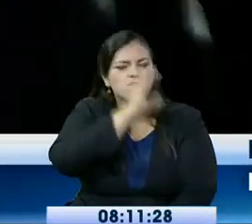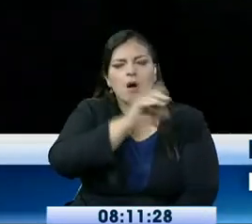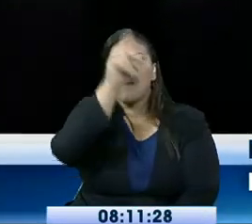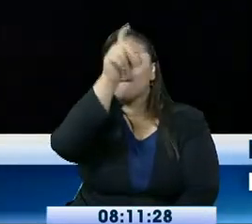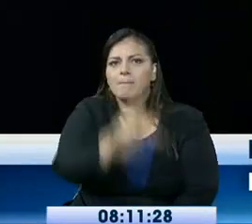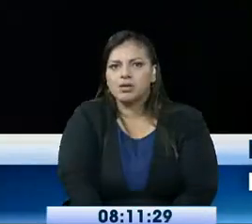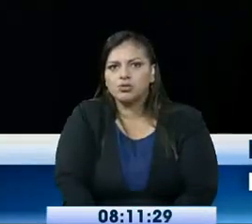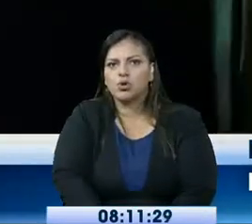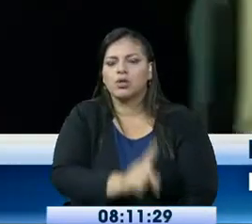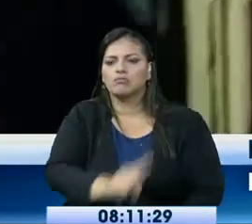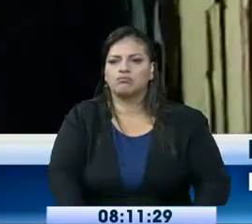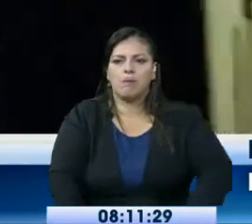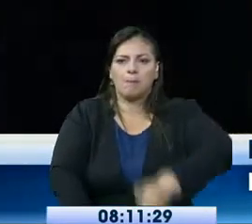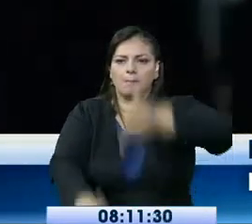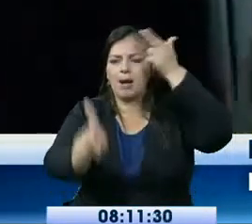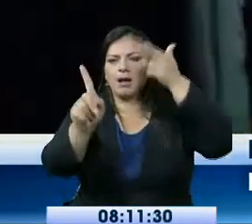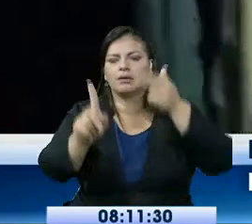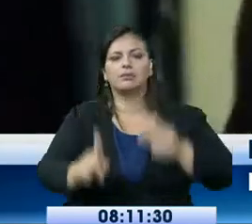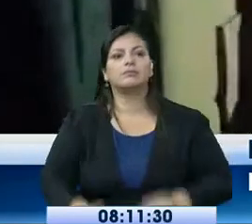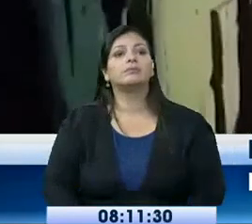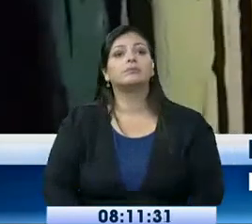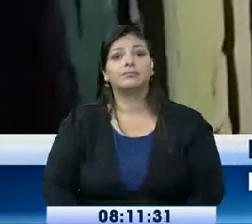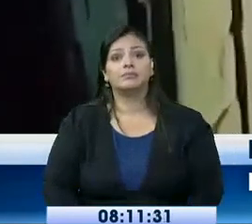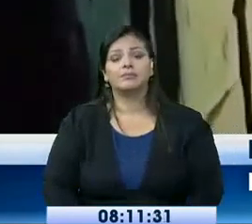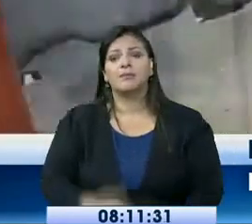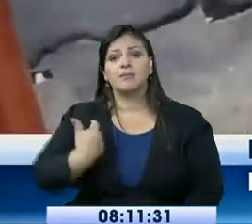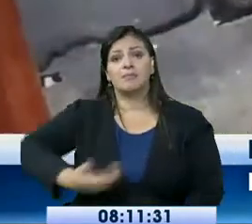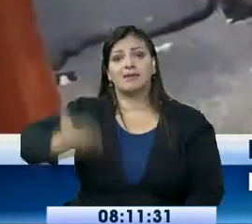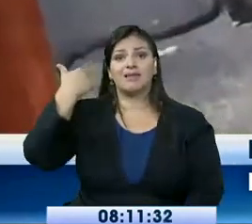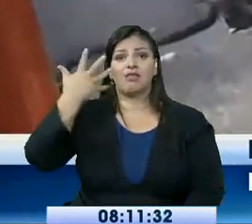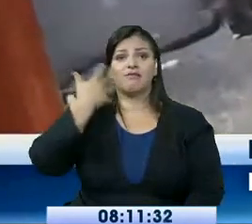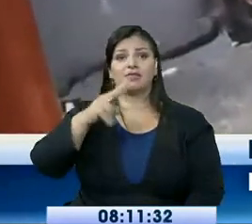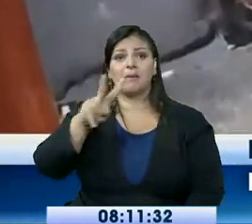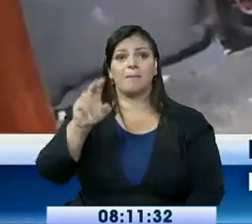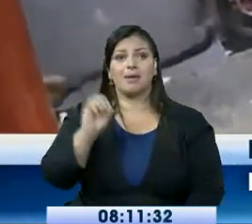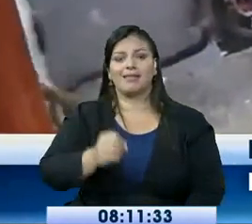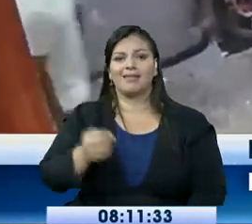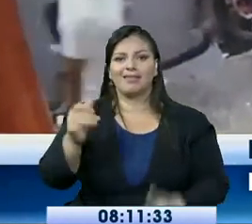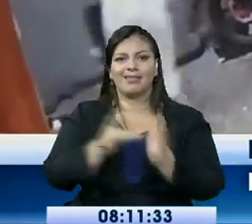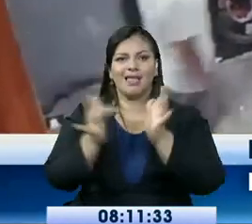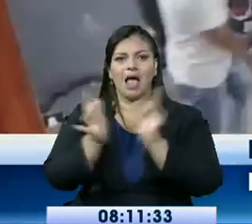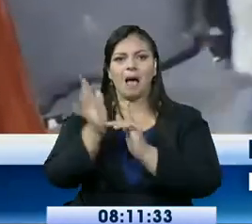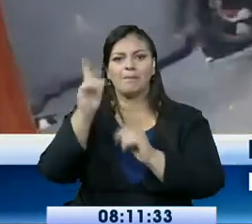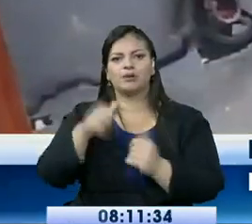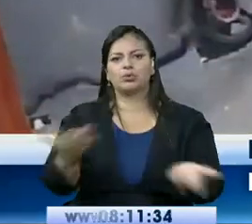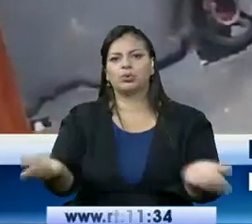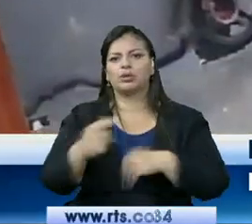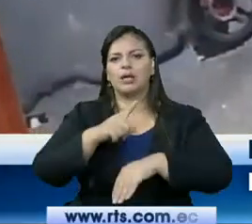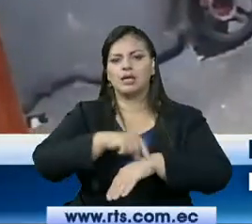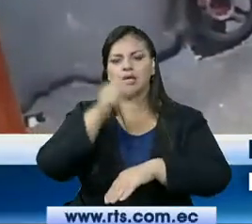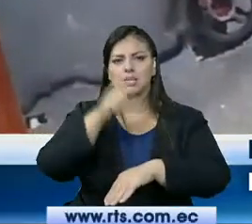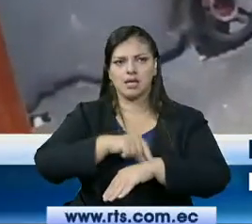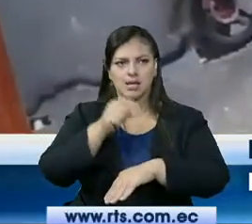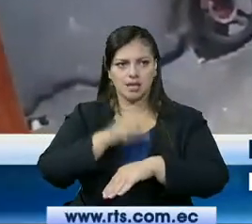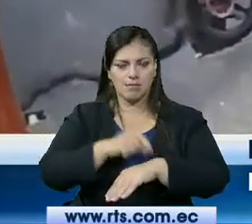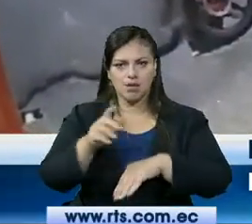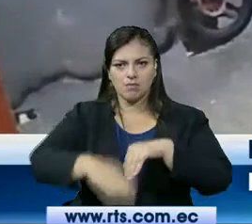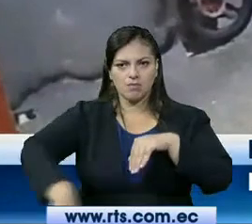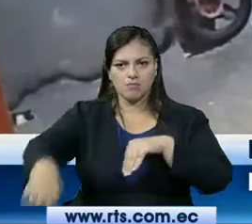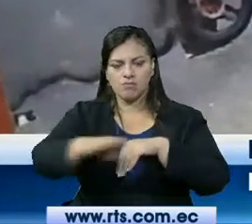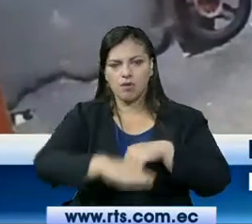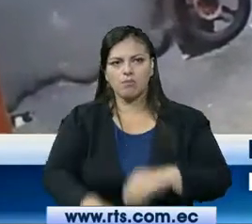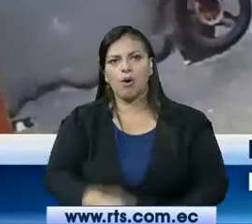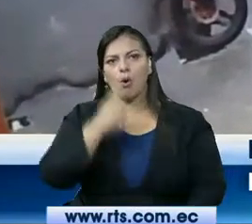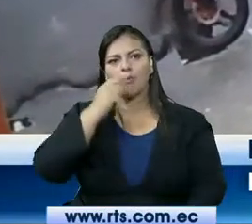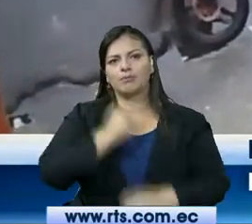el pasado 20 de abril en la parroquia San Camilo, en Quevedo. En videos de seguridad se observa la secuencia del crimen del guía penitenciario